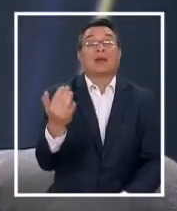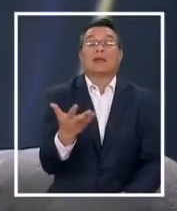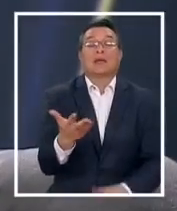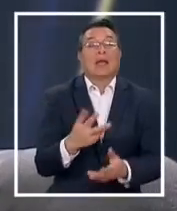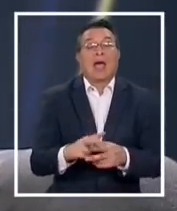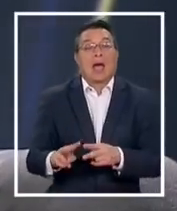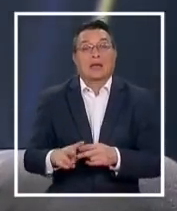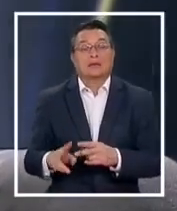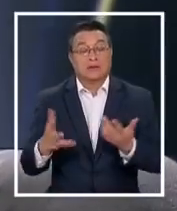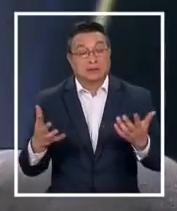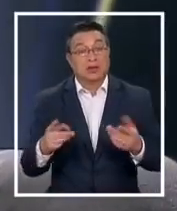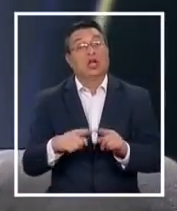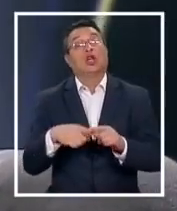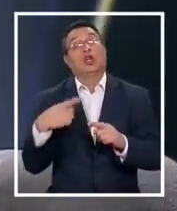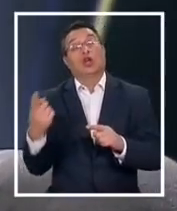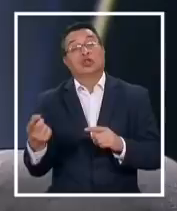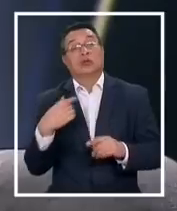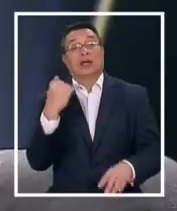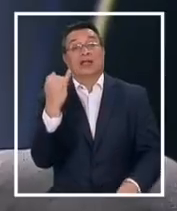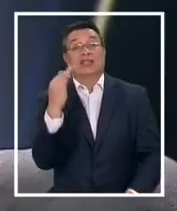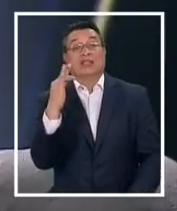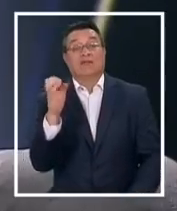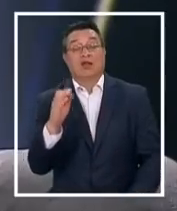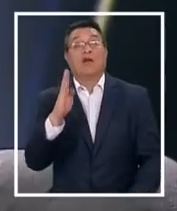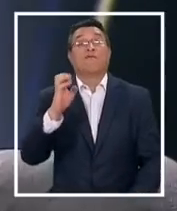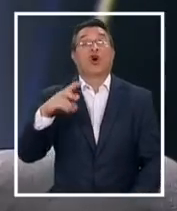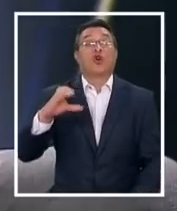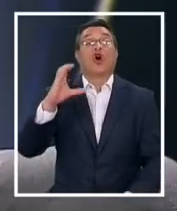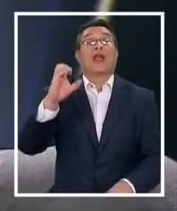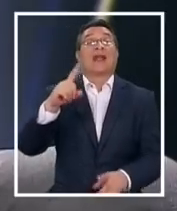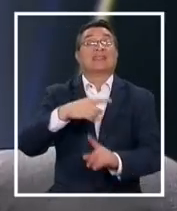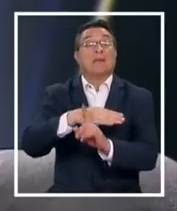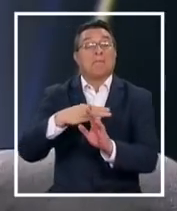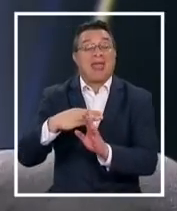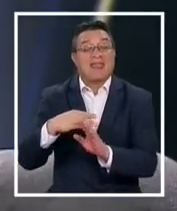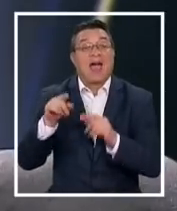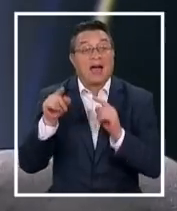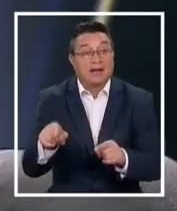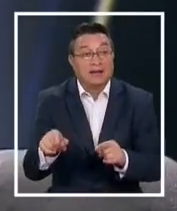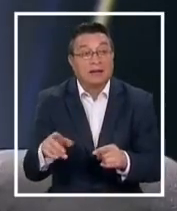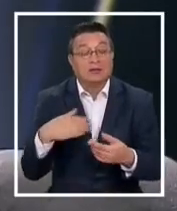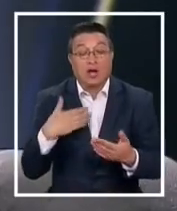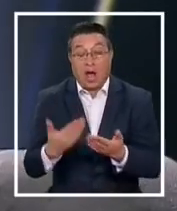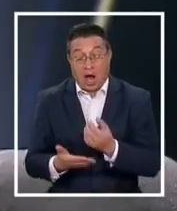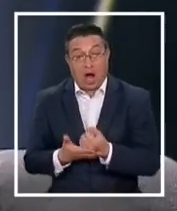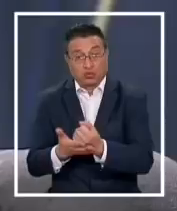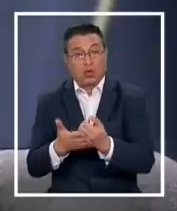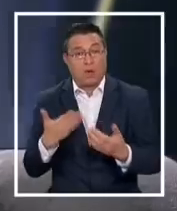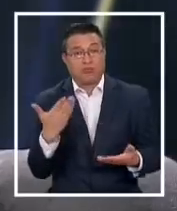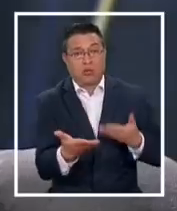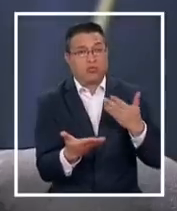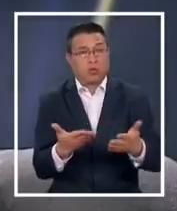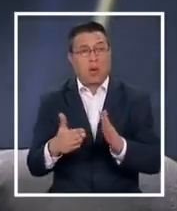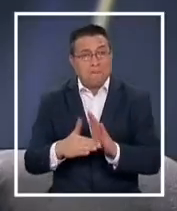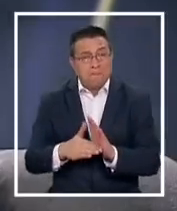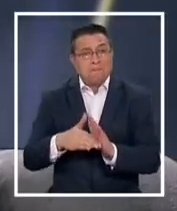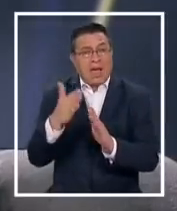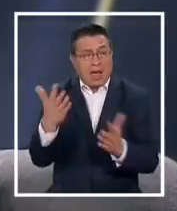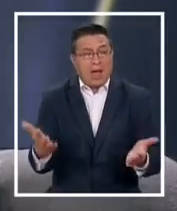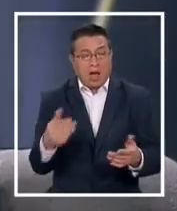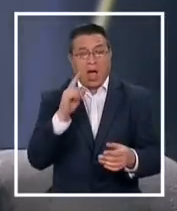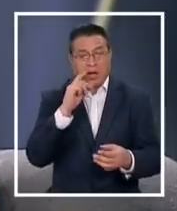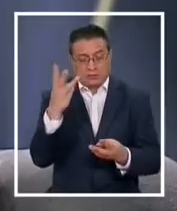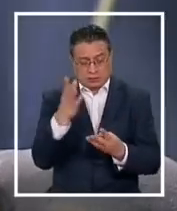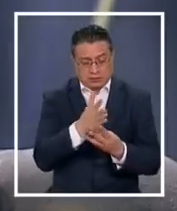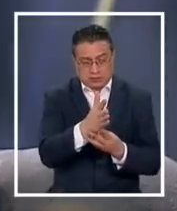en segundo término, a mí me parece que estamos hablando de IFE y bono clase media. Pero las ayudas que se han puesto sobre la mesa son mucho más que eso. Aquí hay tres